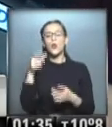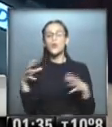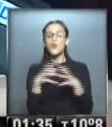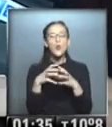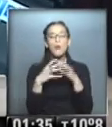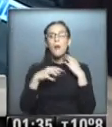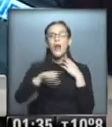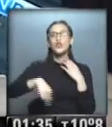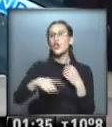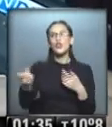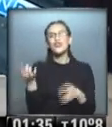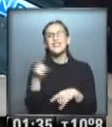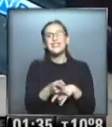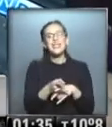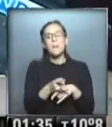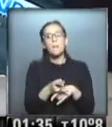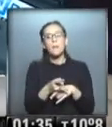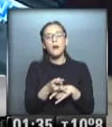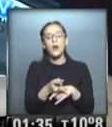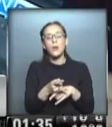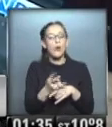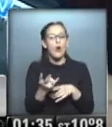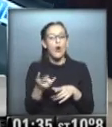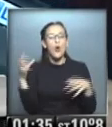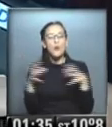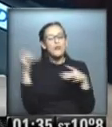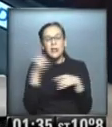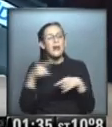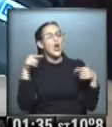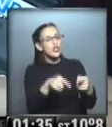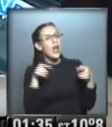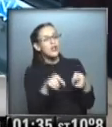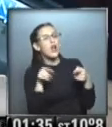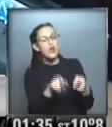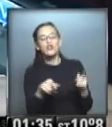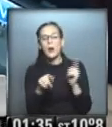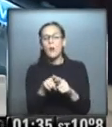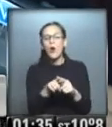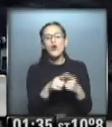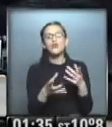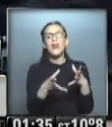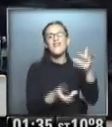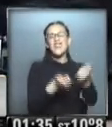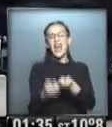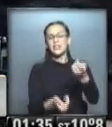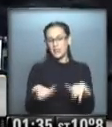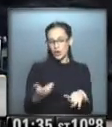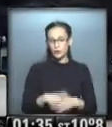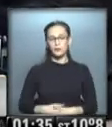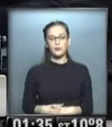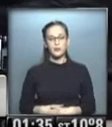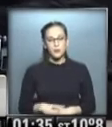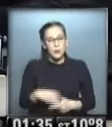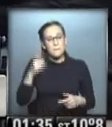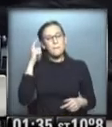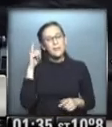fue blanco de las demandas, el sector que de la especulación financiera, el sector financiero. Yo creo que, bueno,